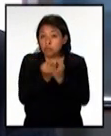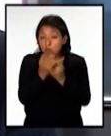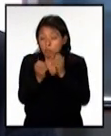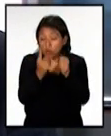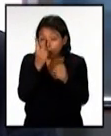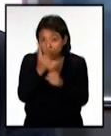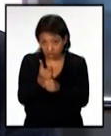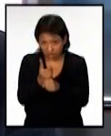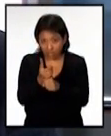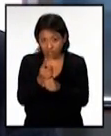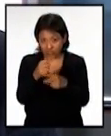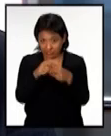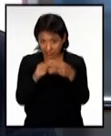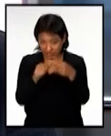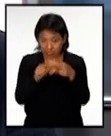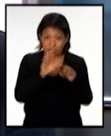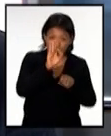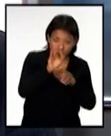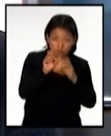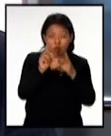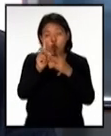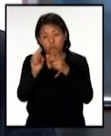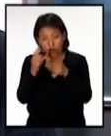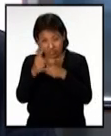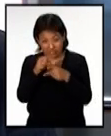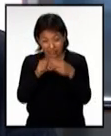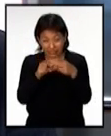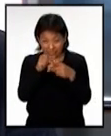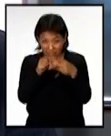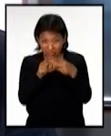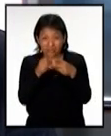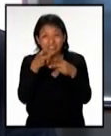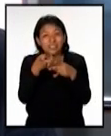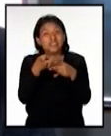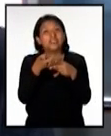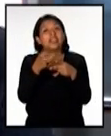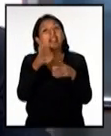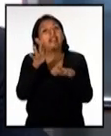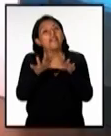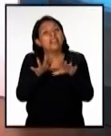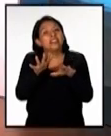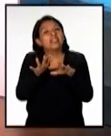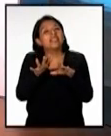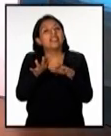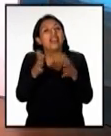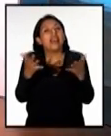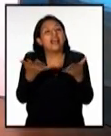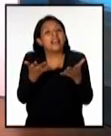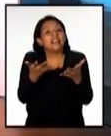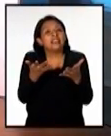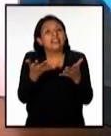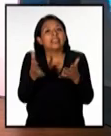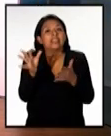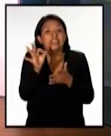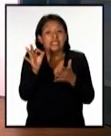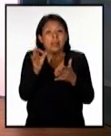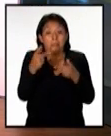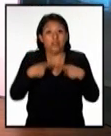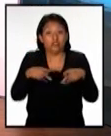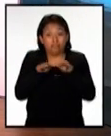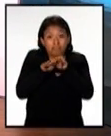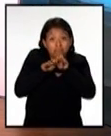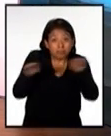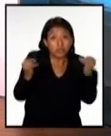son los mecanismos más claramente que conducen, digamos, a la posibilidad de la igualdad de